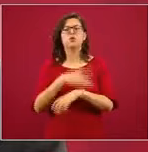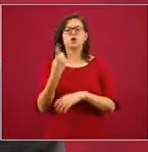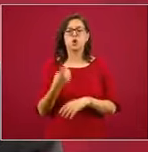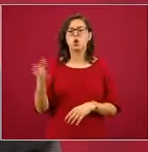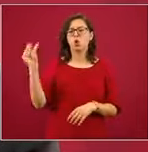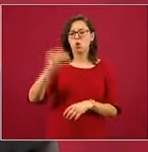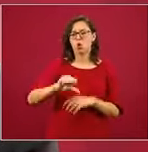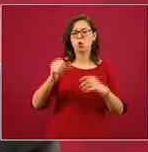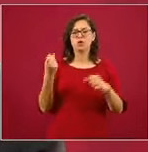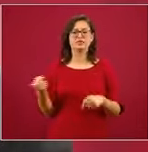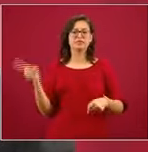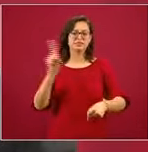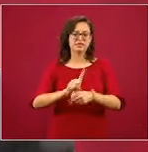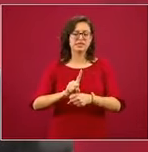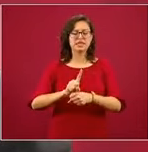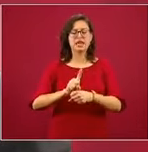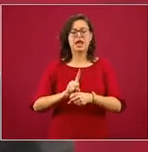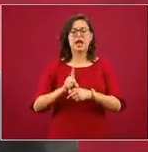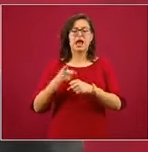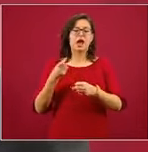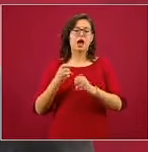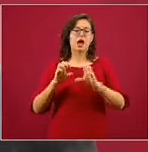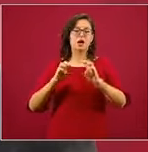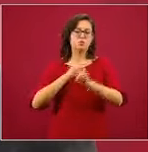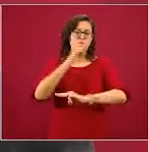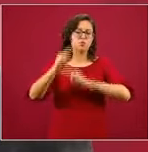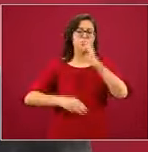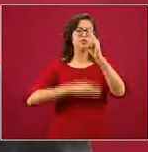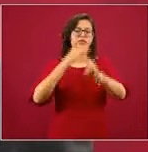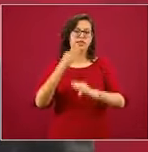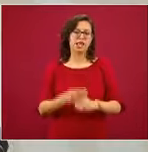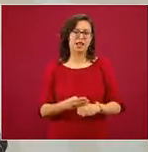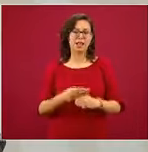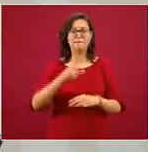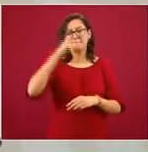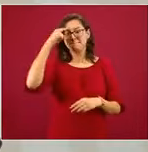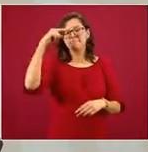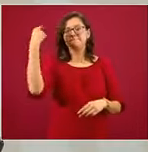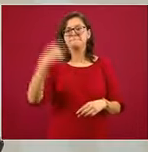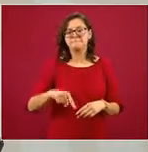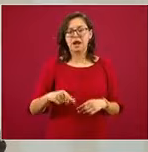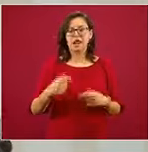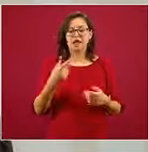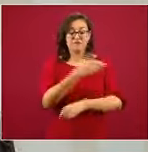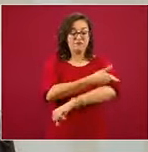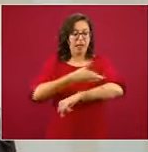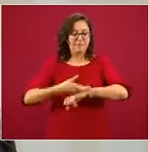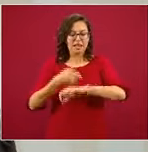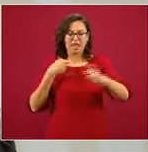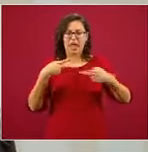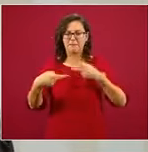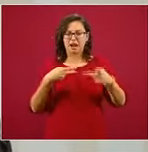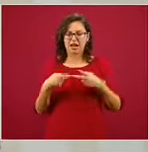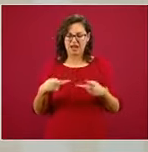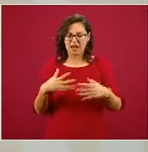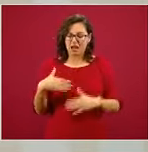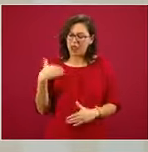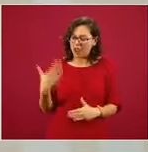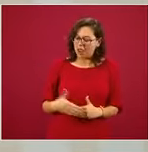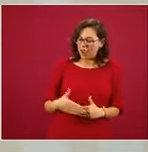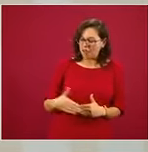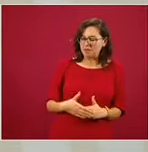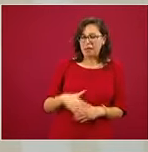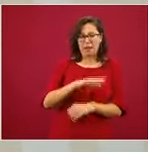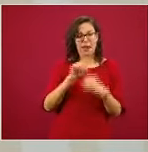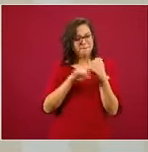es el día en que conmemoramos la planificación familiar. Y este es un aspecto muy importante de la salud pública, es